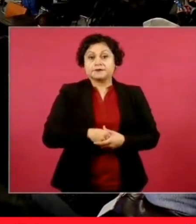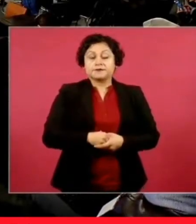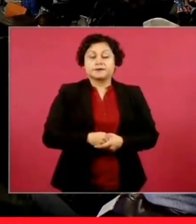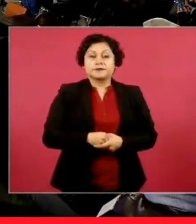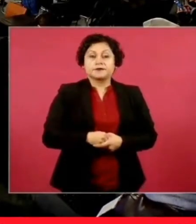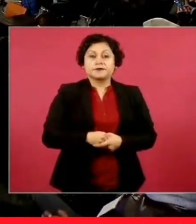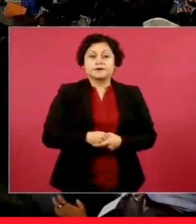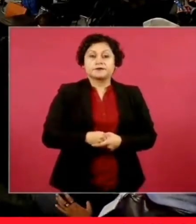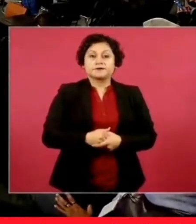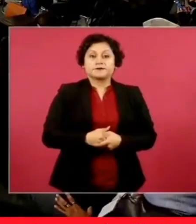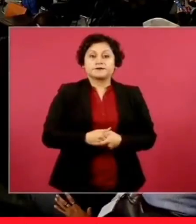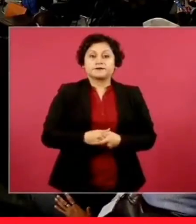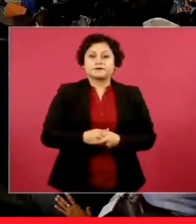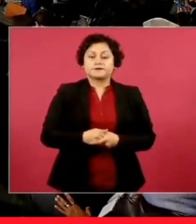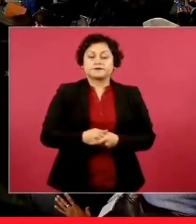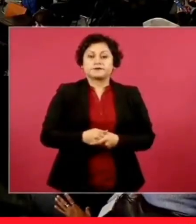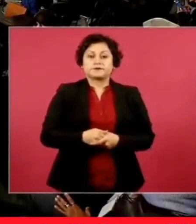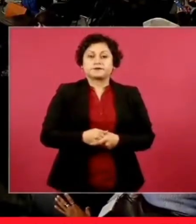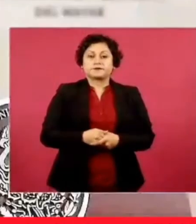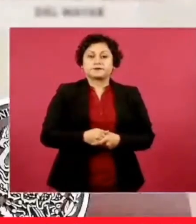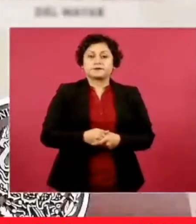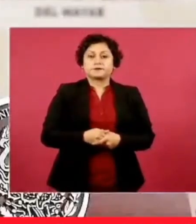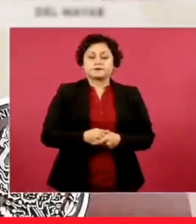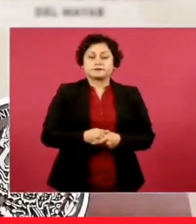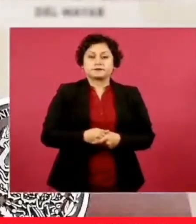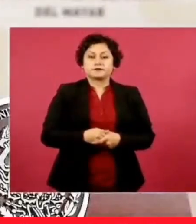lo injusto